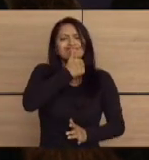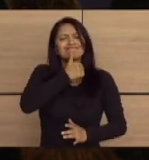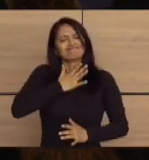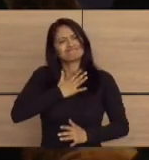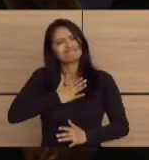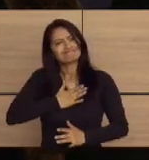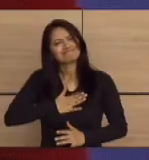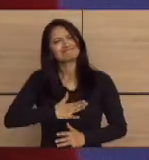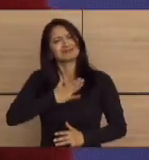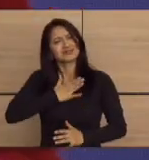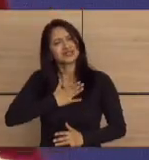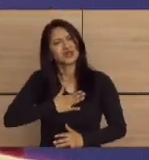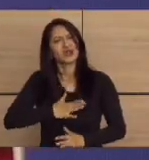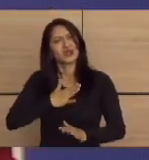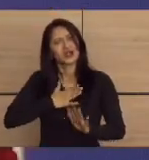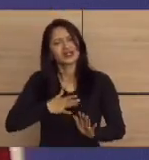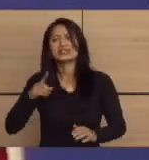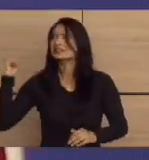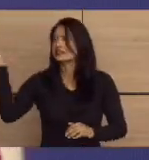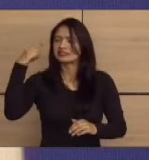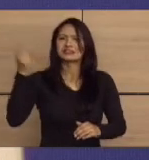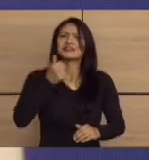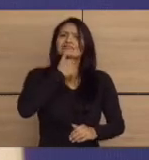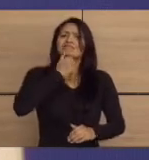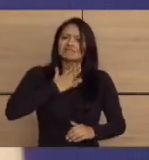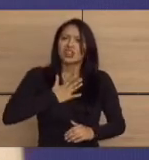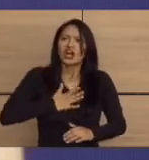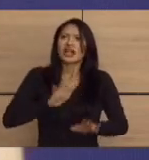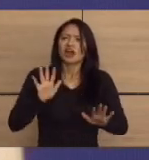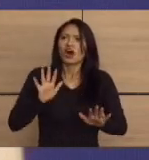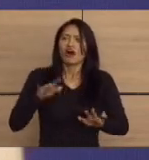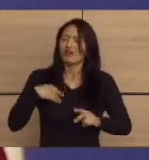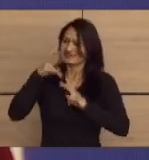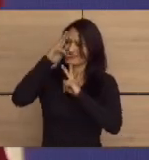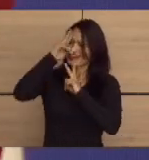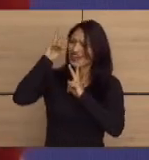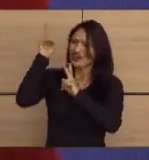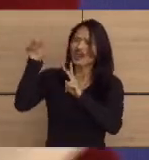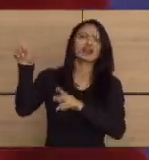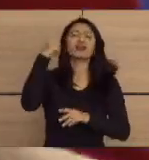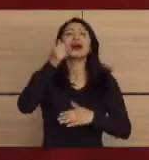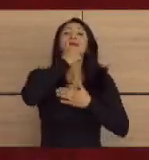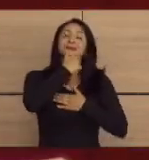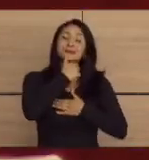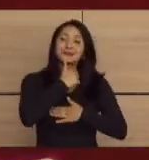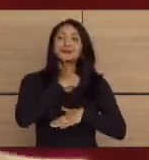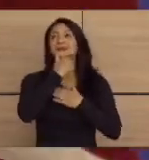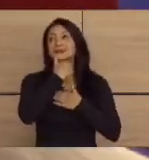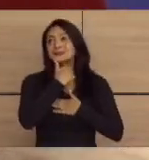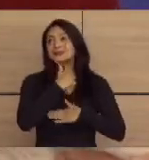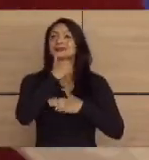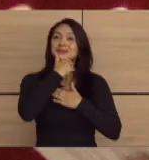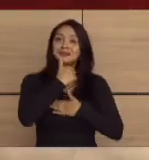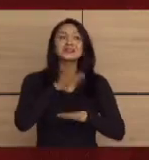angustia. Nosotros no tenemos que tolerarnos, sino reconocernos. Es que tolerarnos es como, para